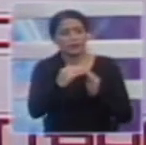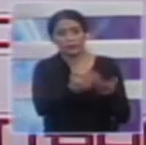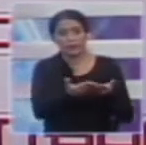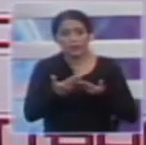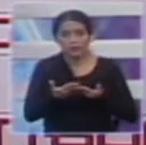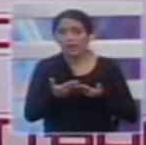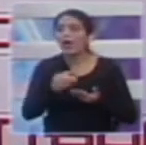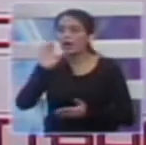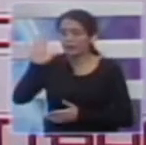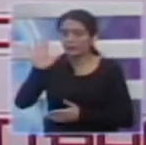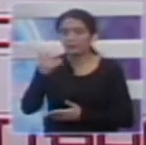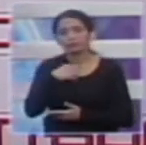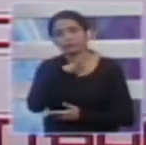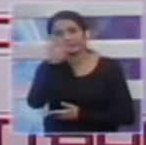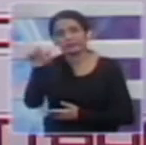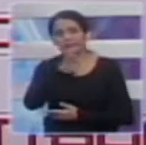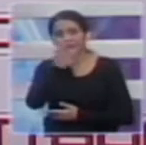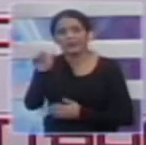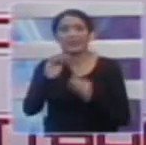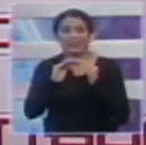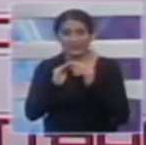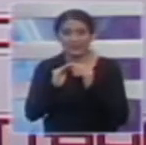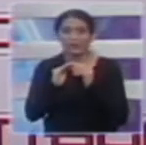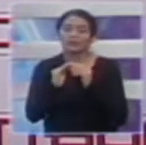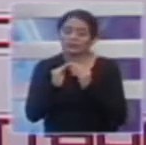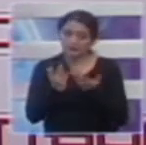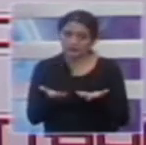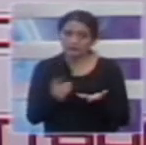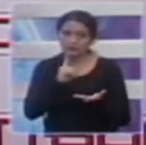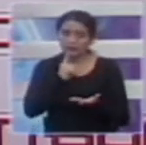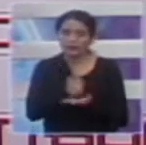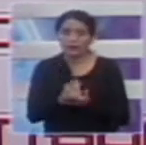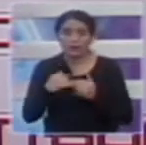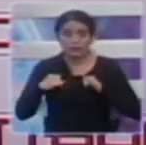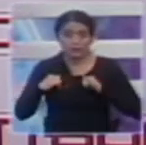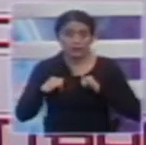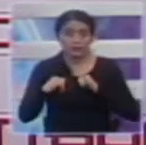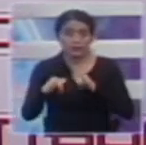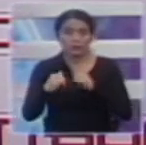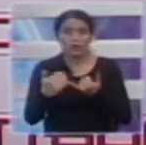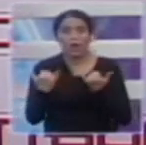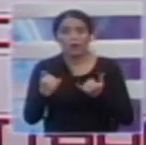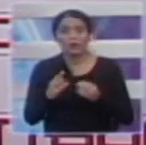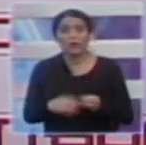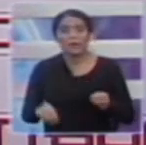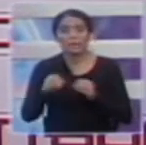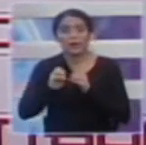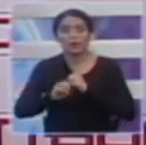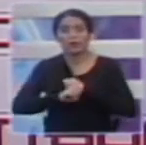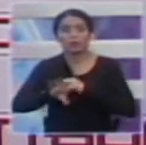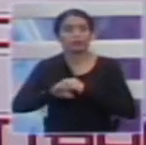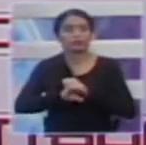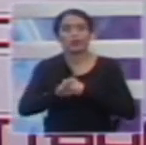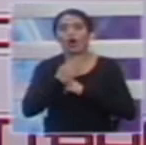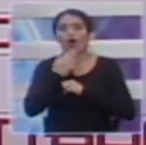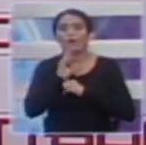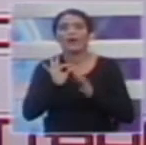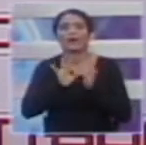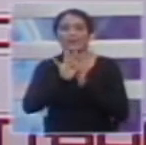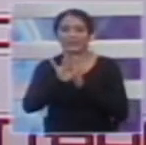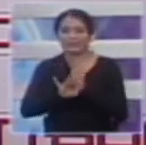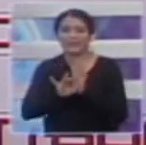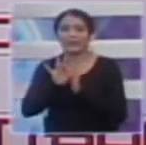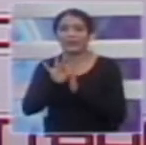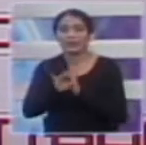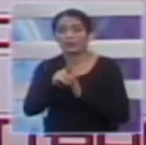seguir impulsándonos. Estamos ahora haciendo promociones en Facebook, estamos lanzando así propuestas para que la